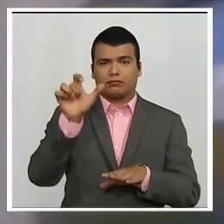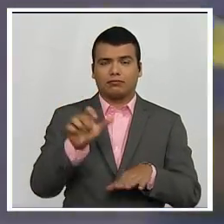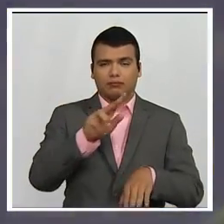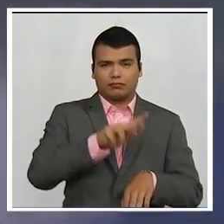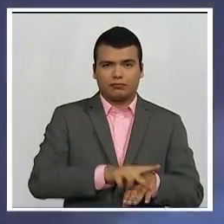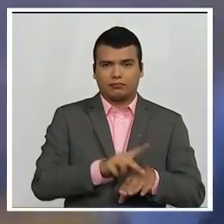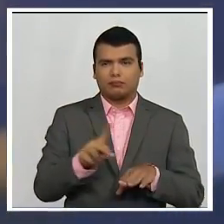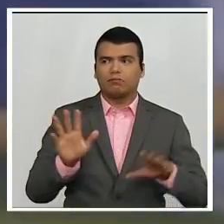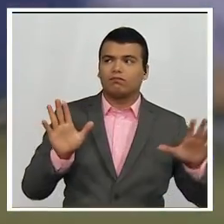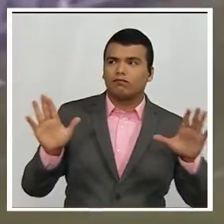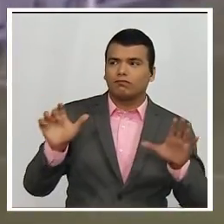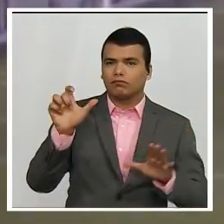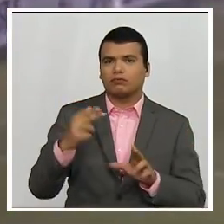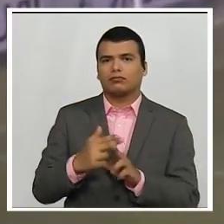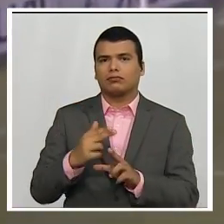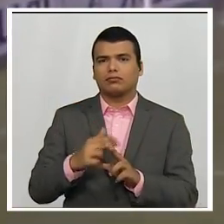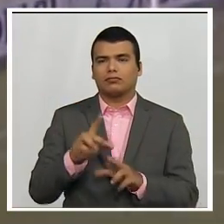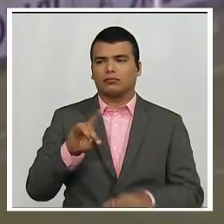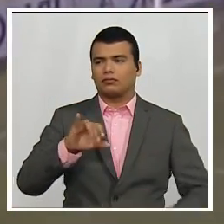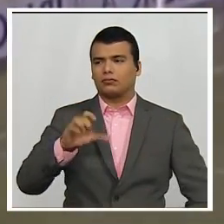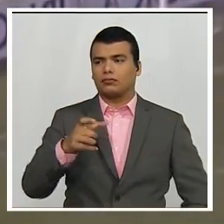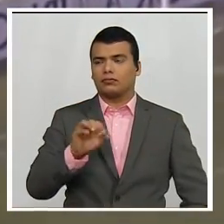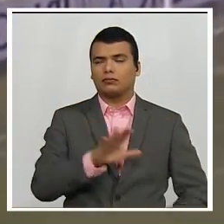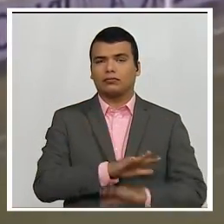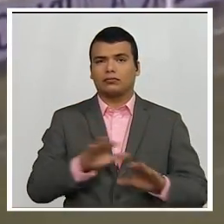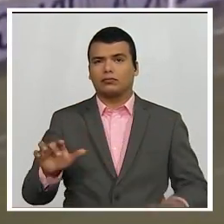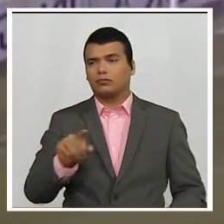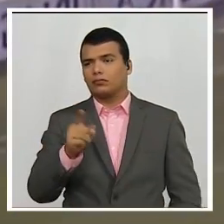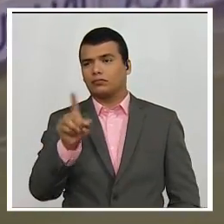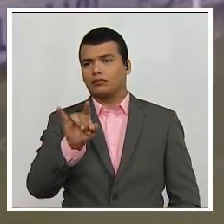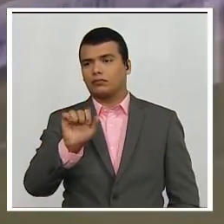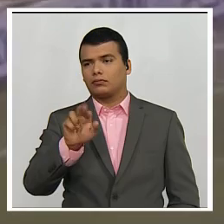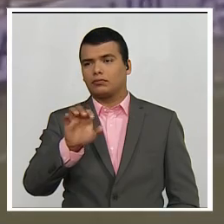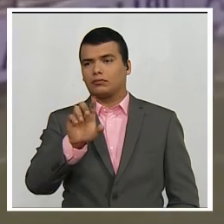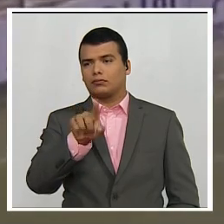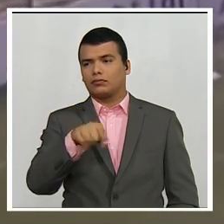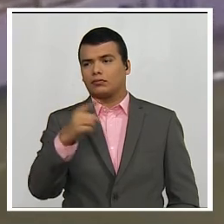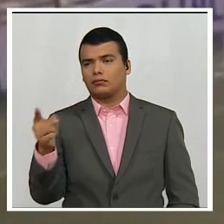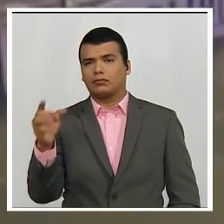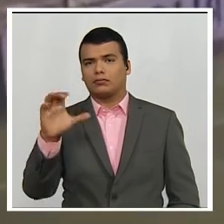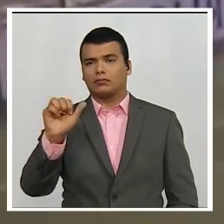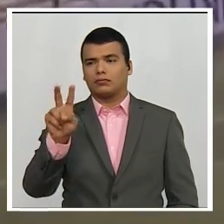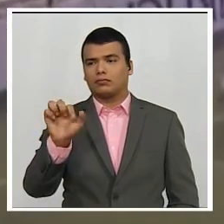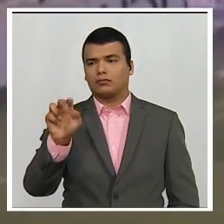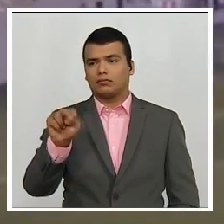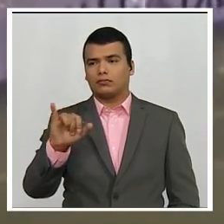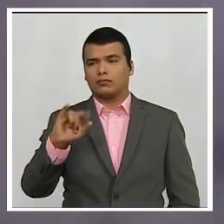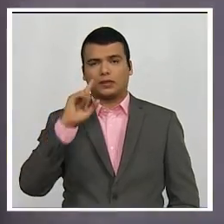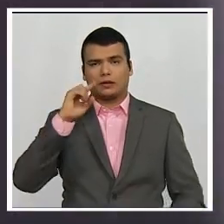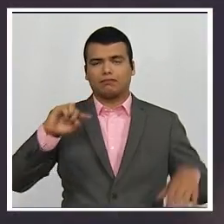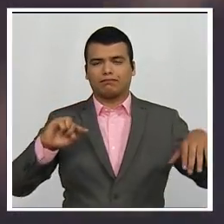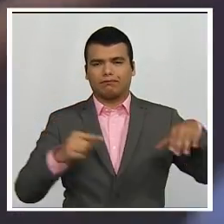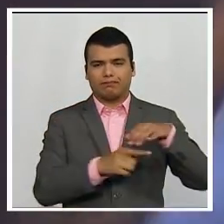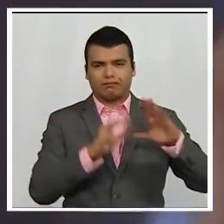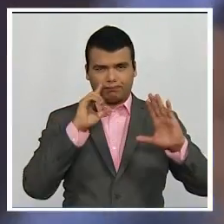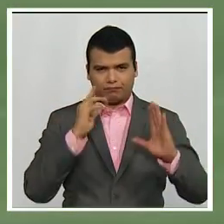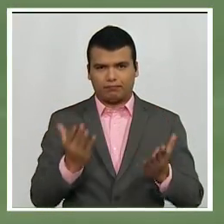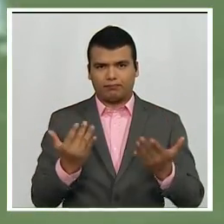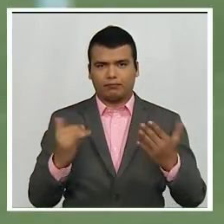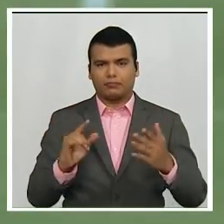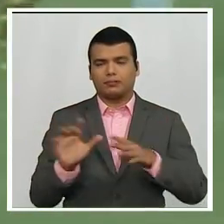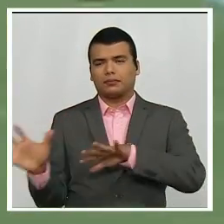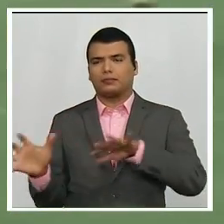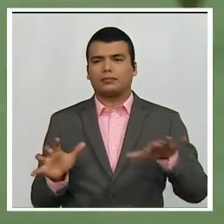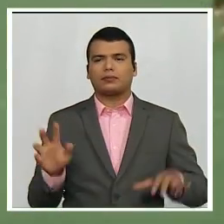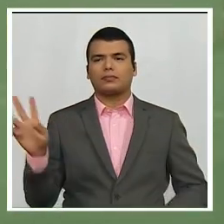barreto la dupla suárez cavani generó el cuarto gol charrúa que definió edinson de cabeza venezuela y